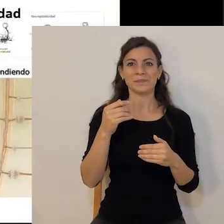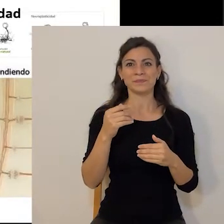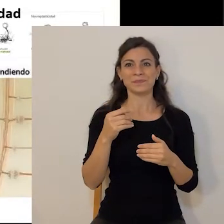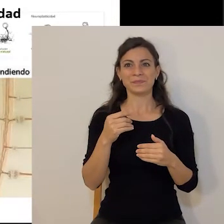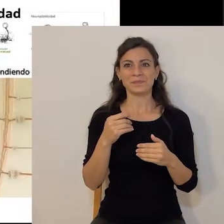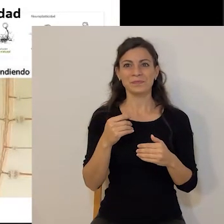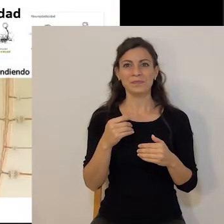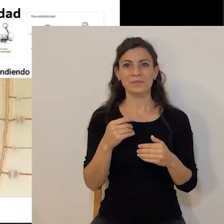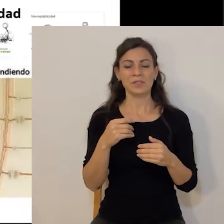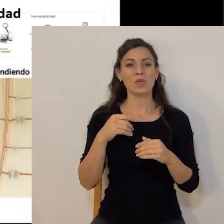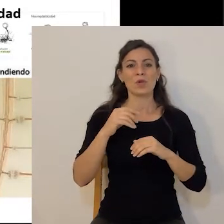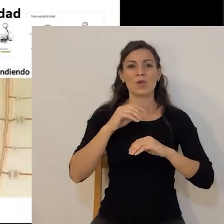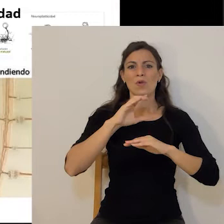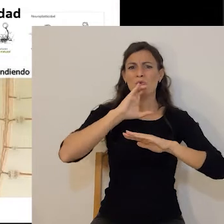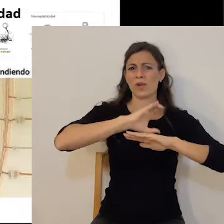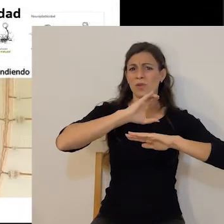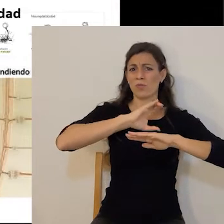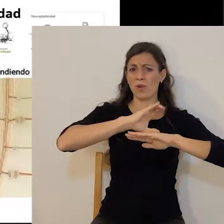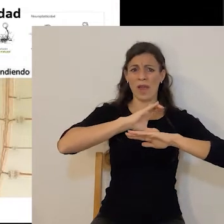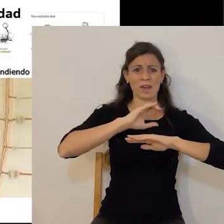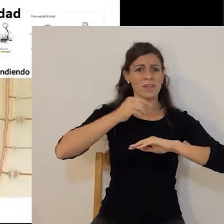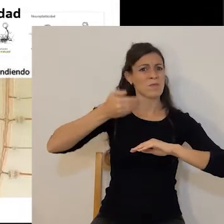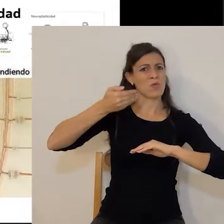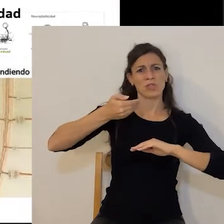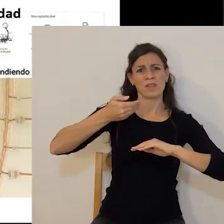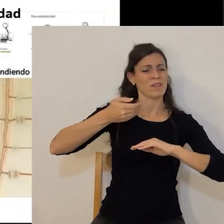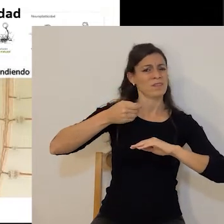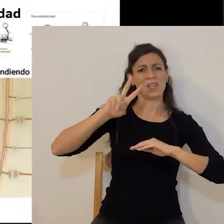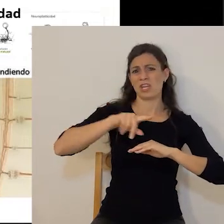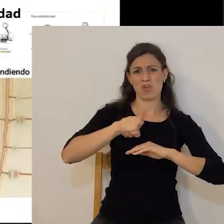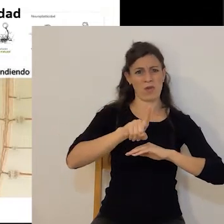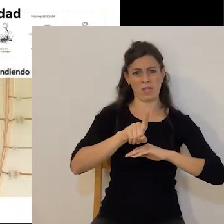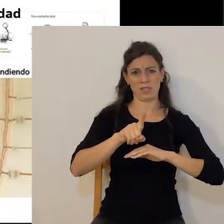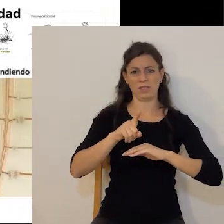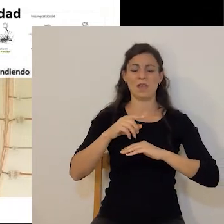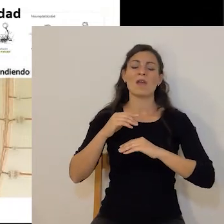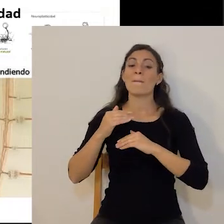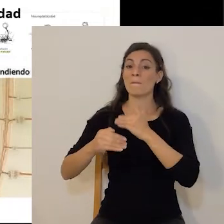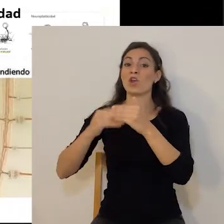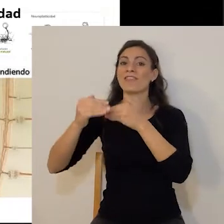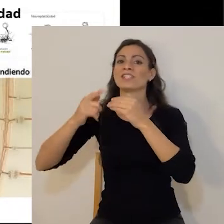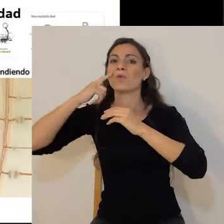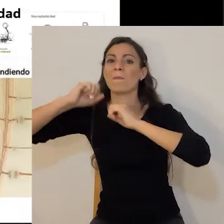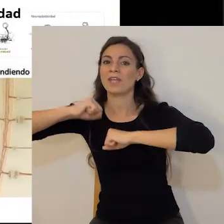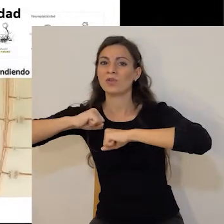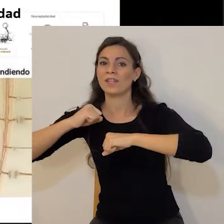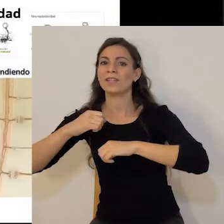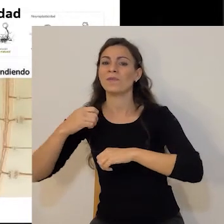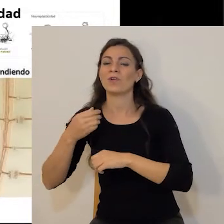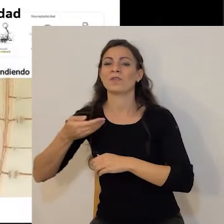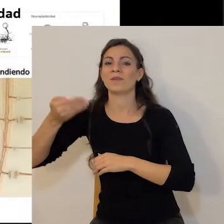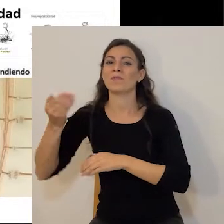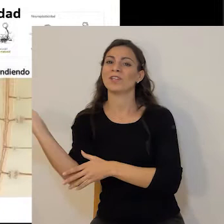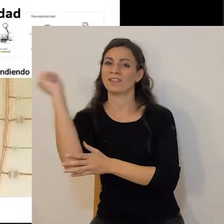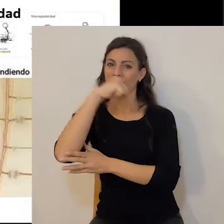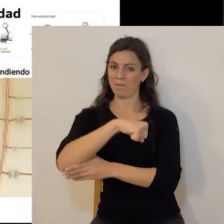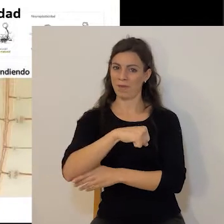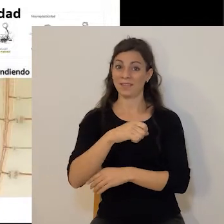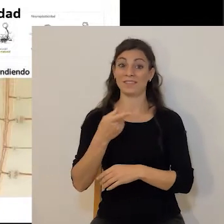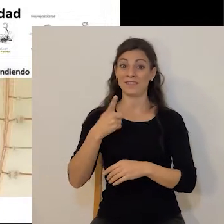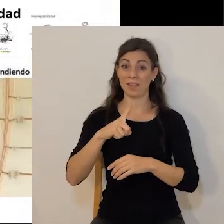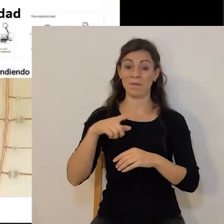tan importante el contenido curricular, sino a procesos madurativos. Por otro lado, hablan de entornos